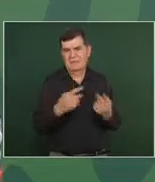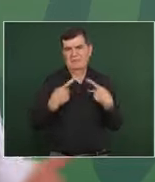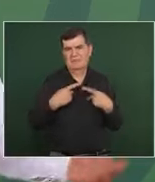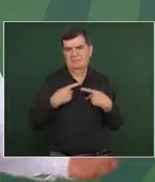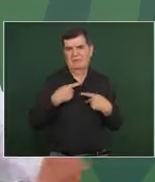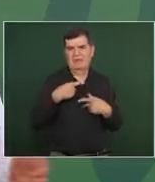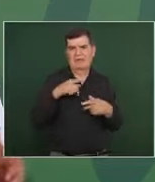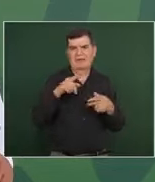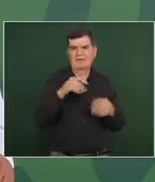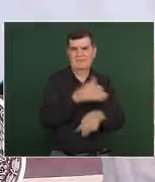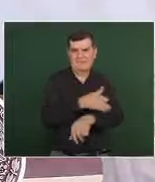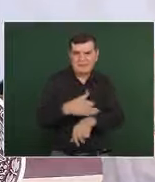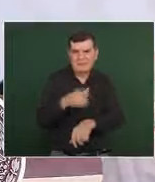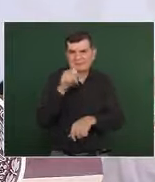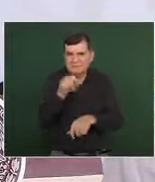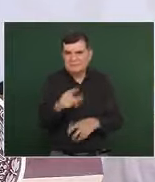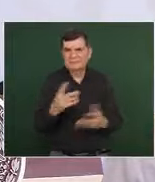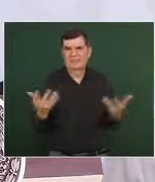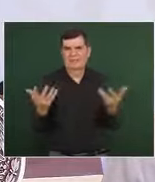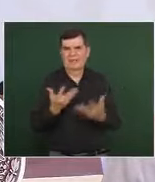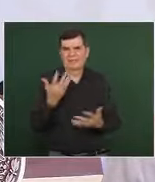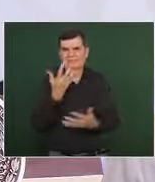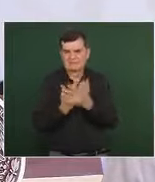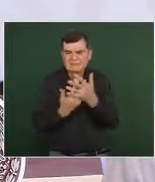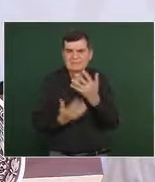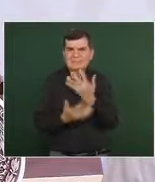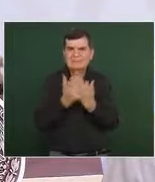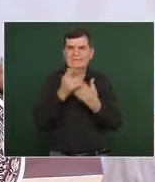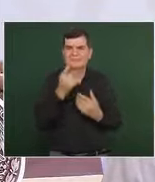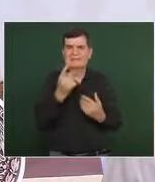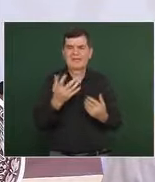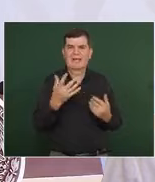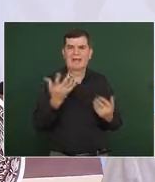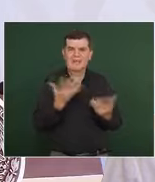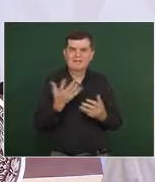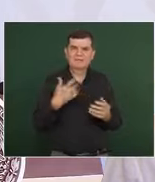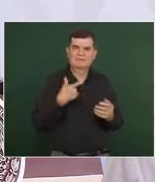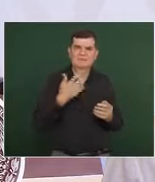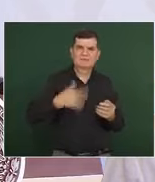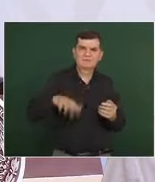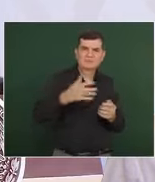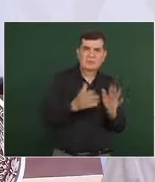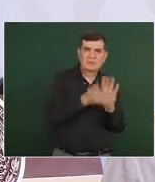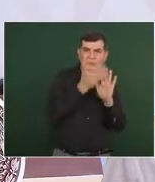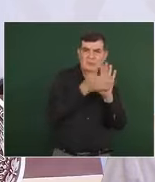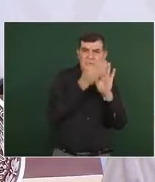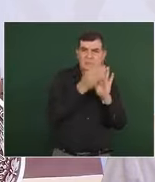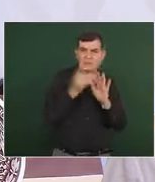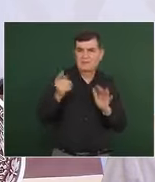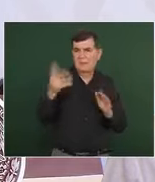afectados, las mismas familias. Ellos buscaron a los albañiles, ¿no fue así?